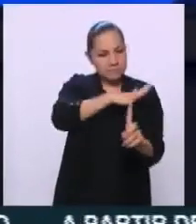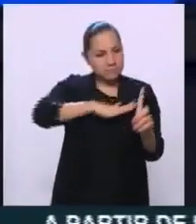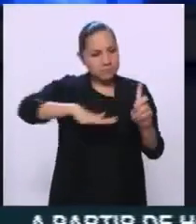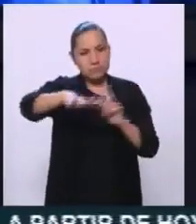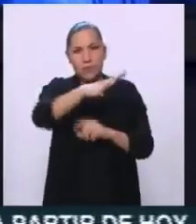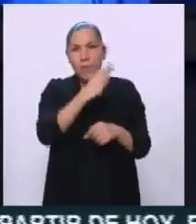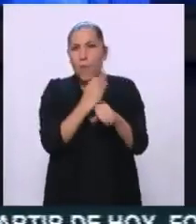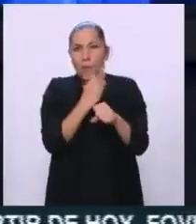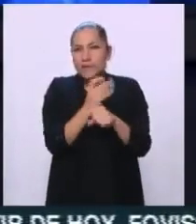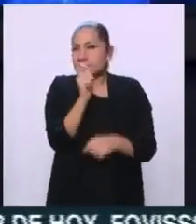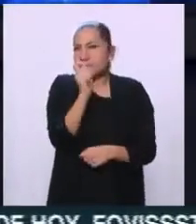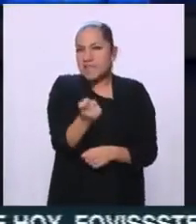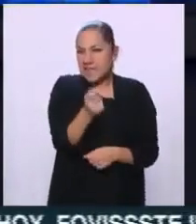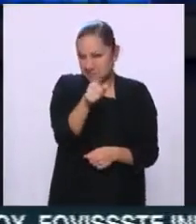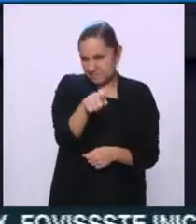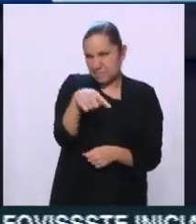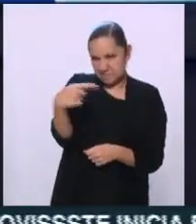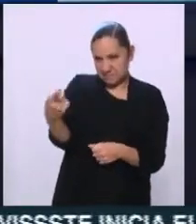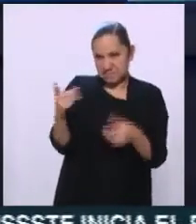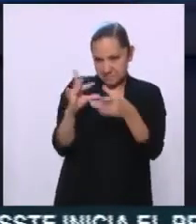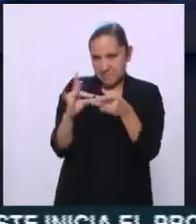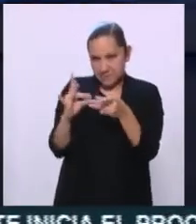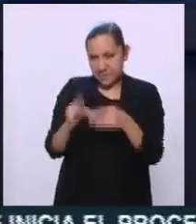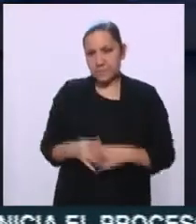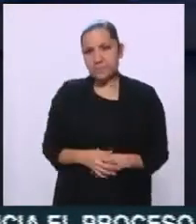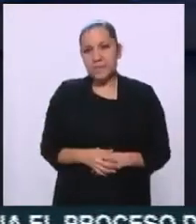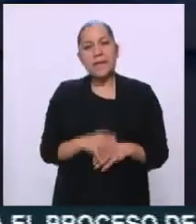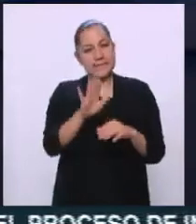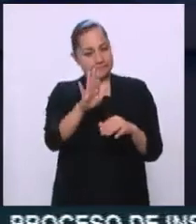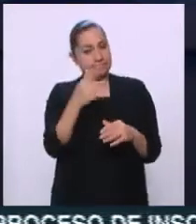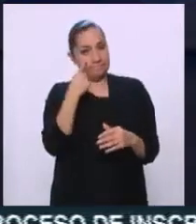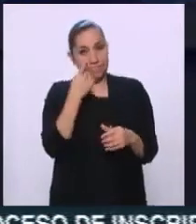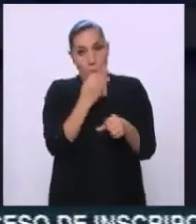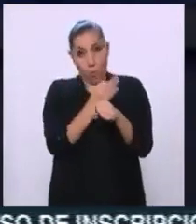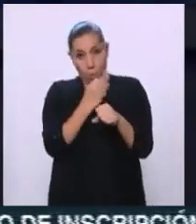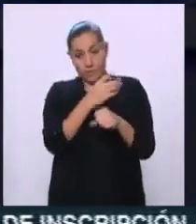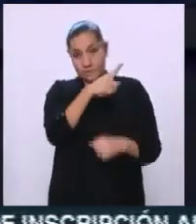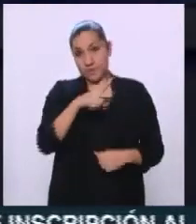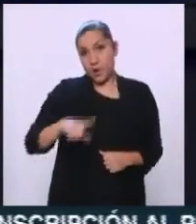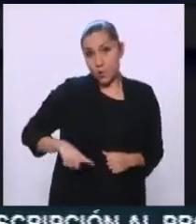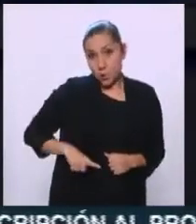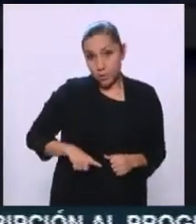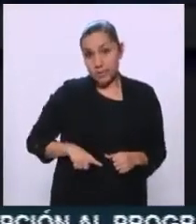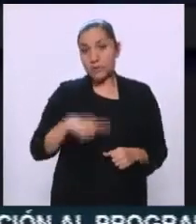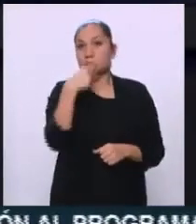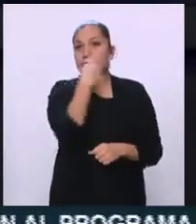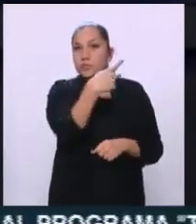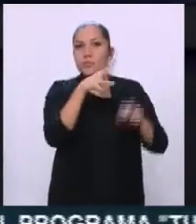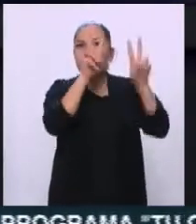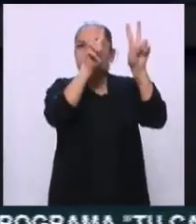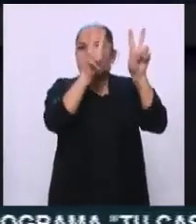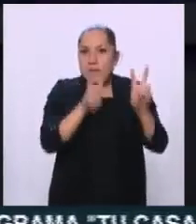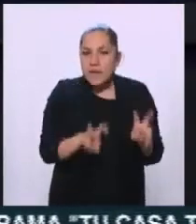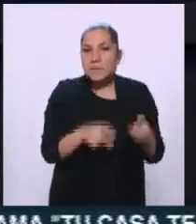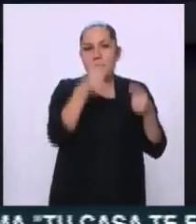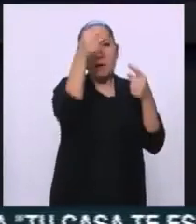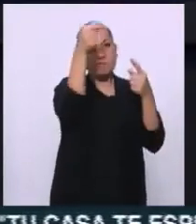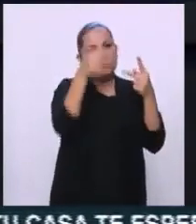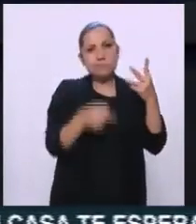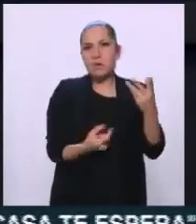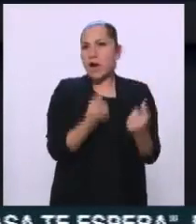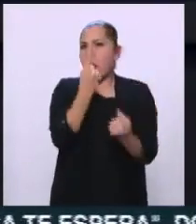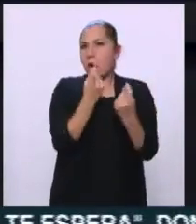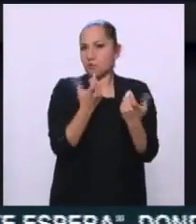la agenda del gobierno, y a eso se debe fundamentalmente el mandato popular que fue contundente en las elecciones